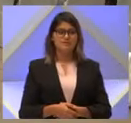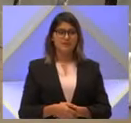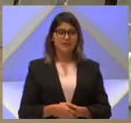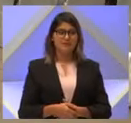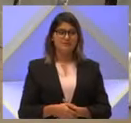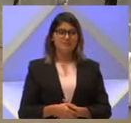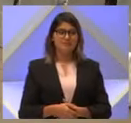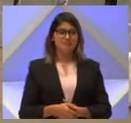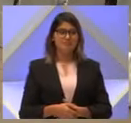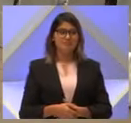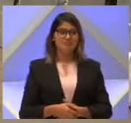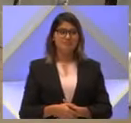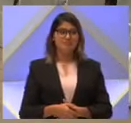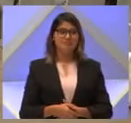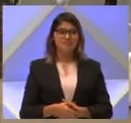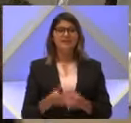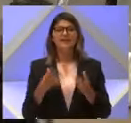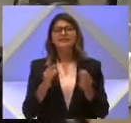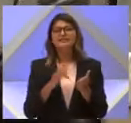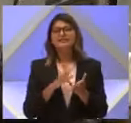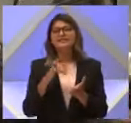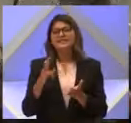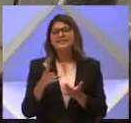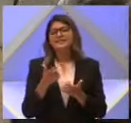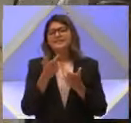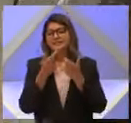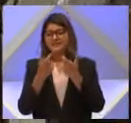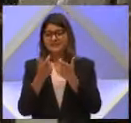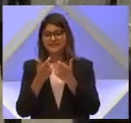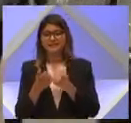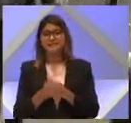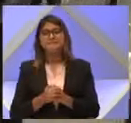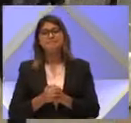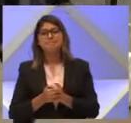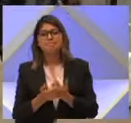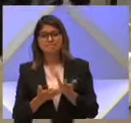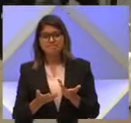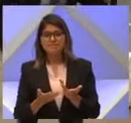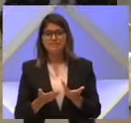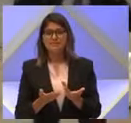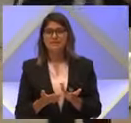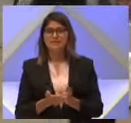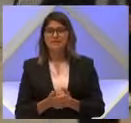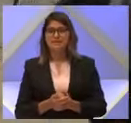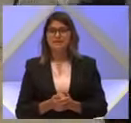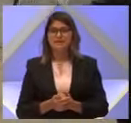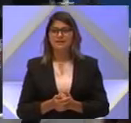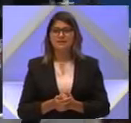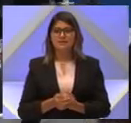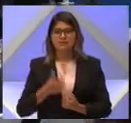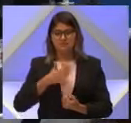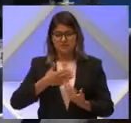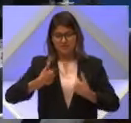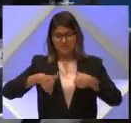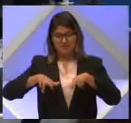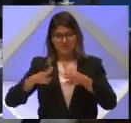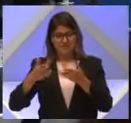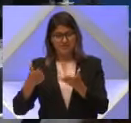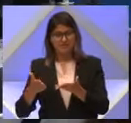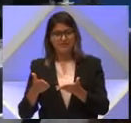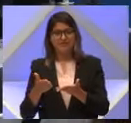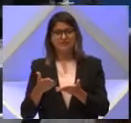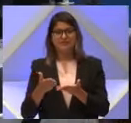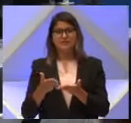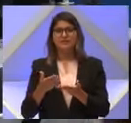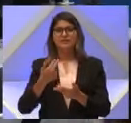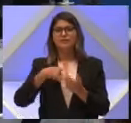muchas gracias en nombre de manuel y el mío propio les damos